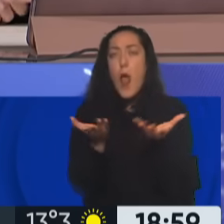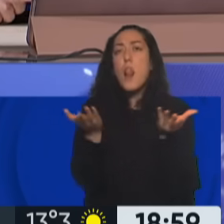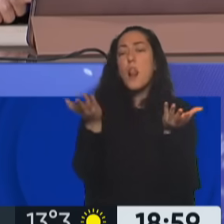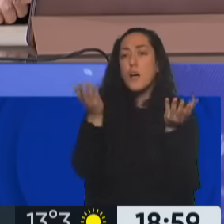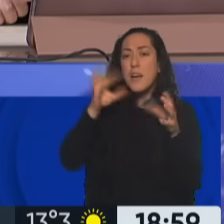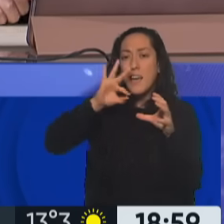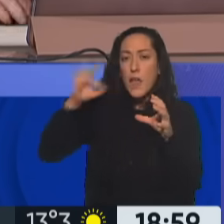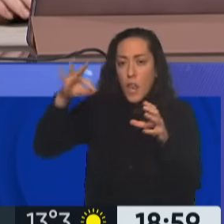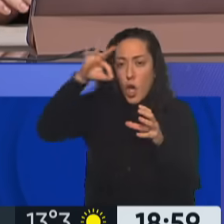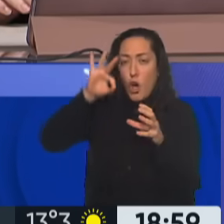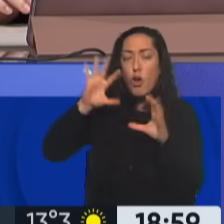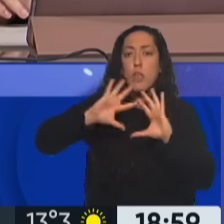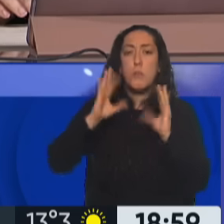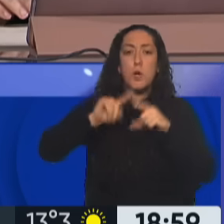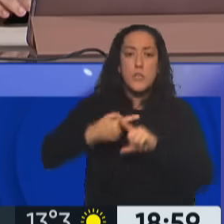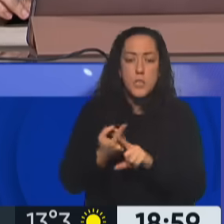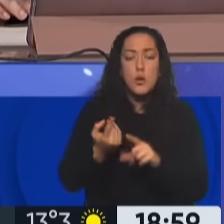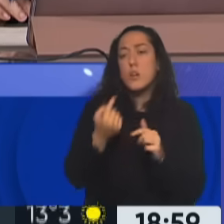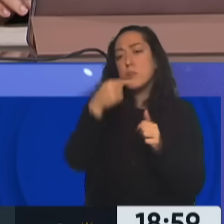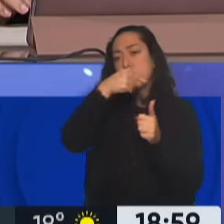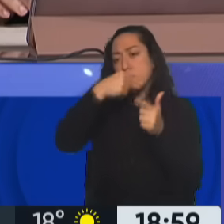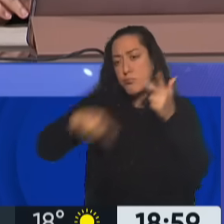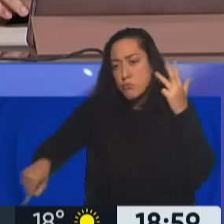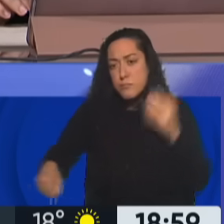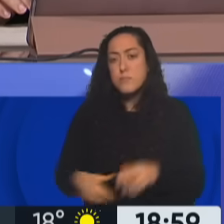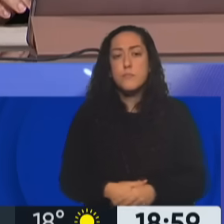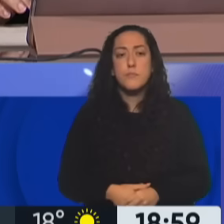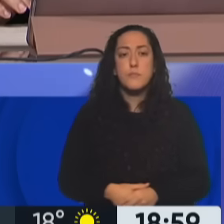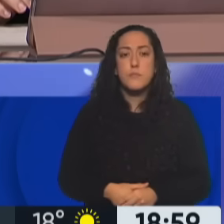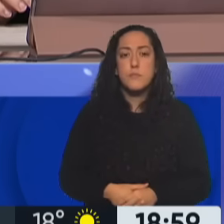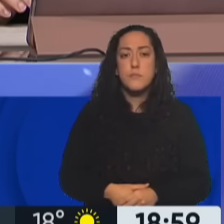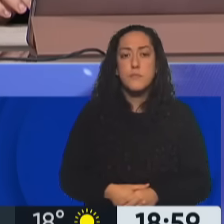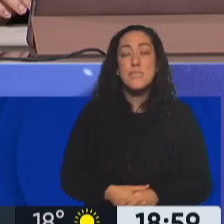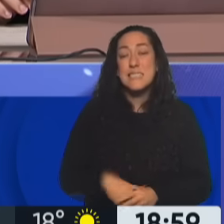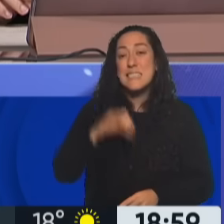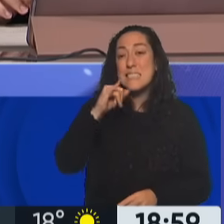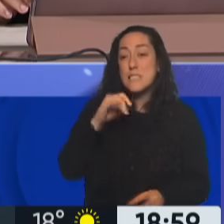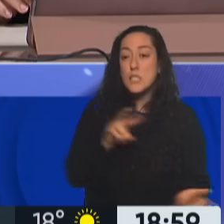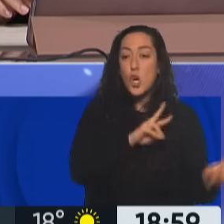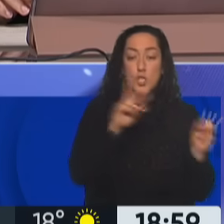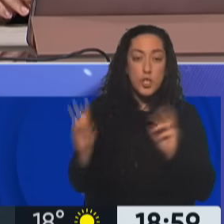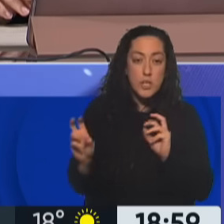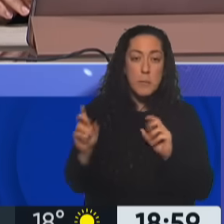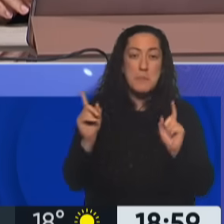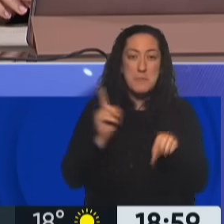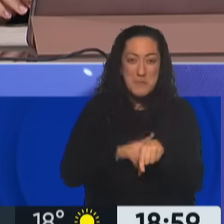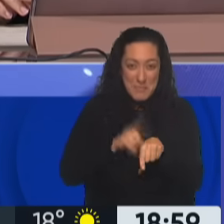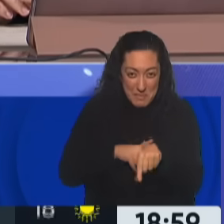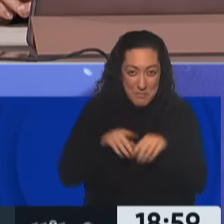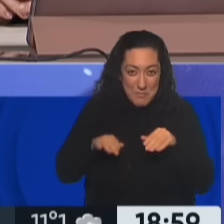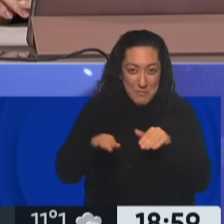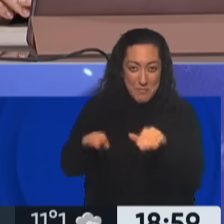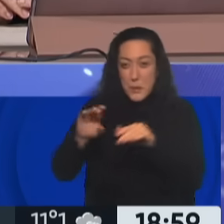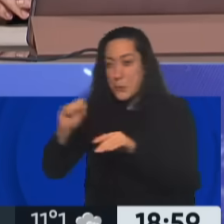lo contábamos. Y el otro trasfondo, Pablo, que mencionabas. Claro, a ver, otro capítulo, casi en forma paralela a la cumbre de